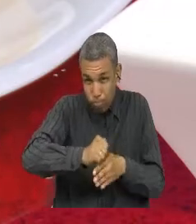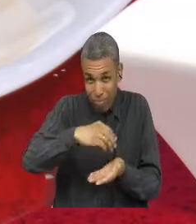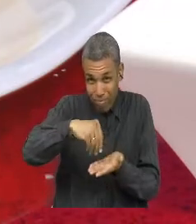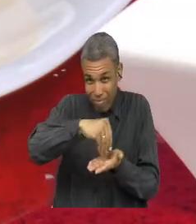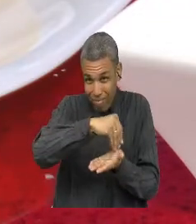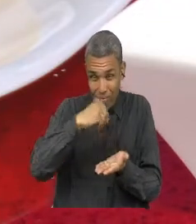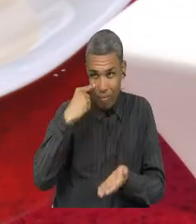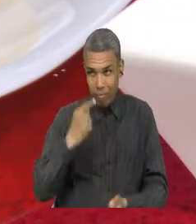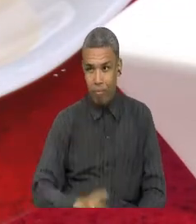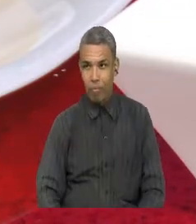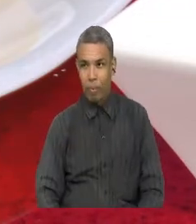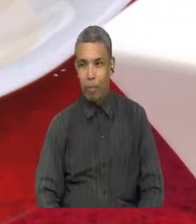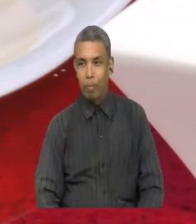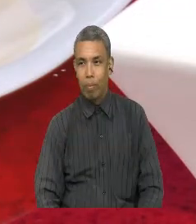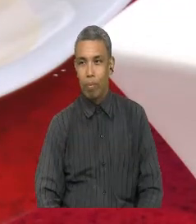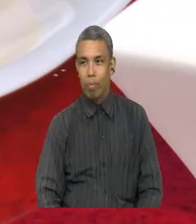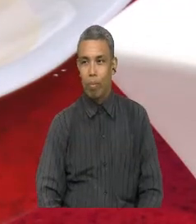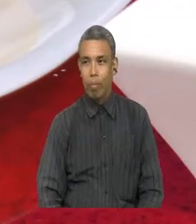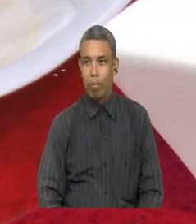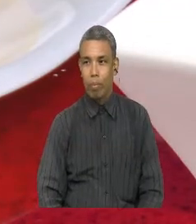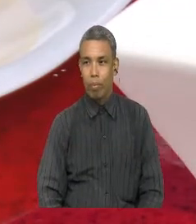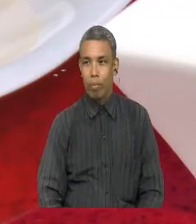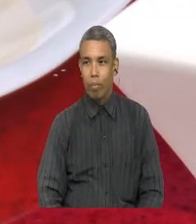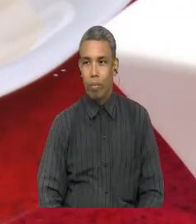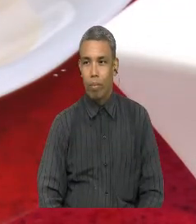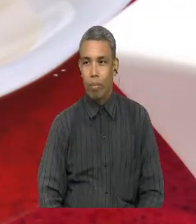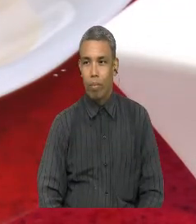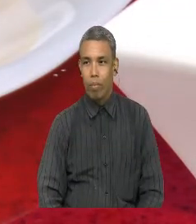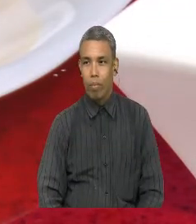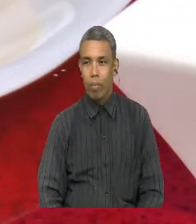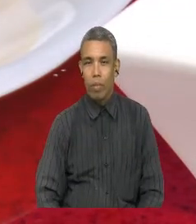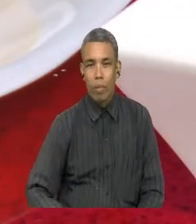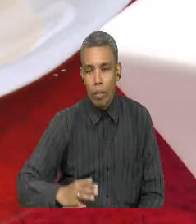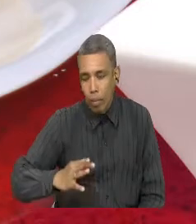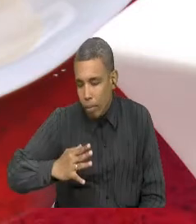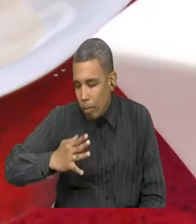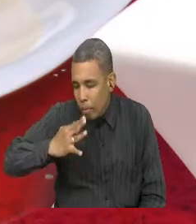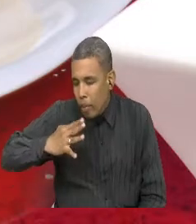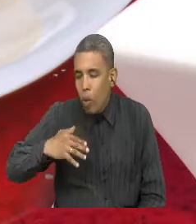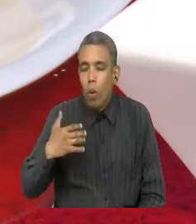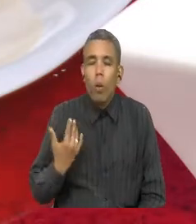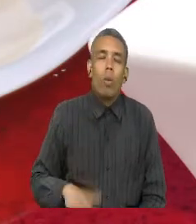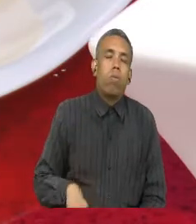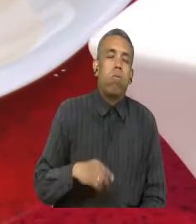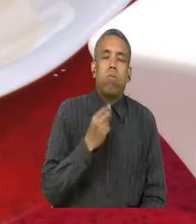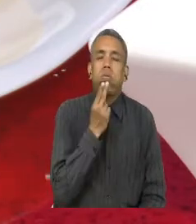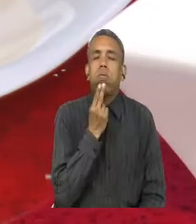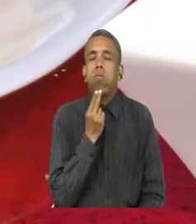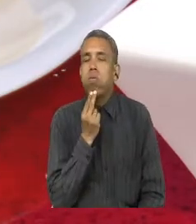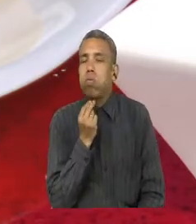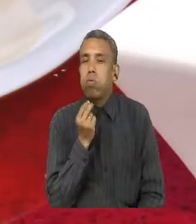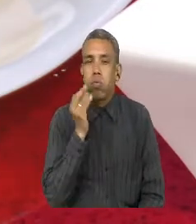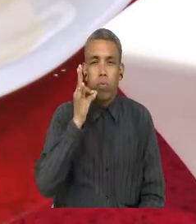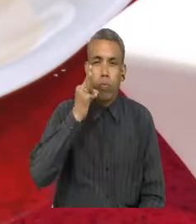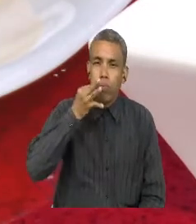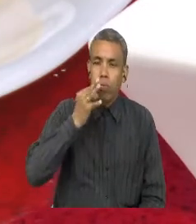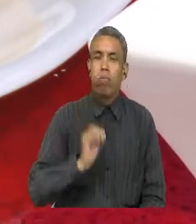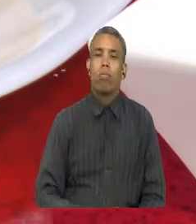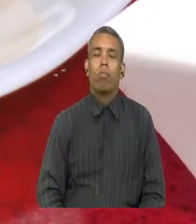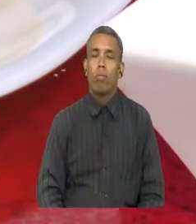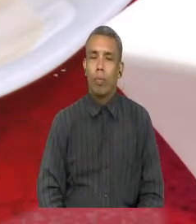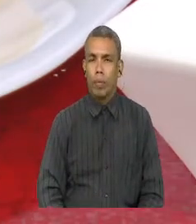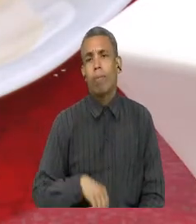voy por este lado. A ver si... Uy, esto huele riquísimo. Con la canela, sí, le es da muy un sabor rico. Delicioso. El chuney es una de las preparaciones que